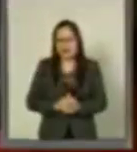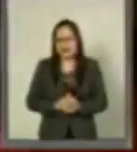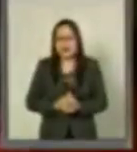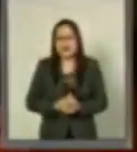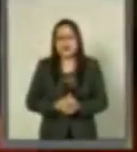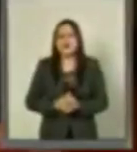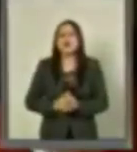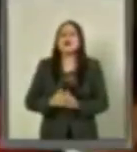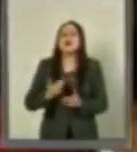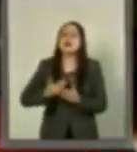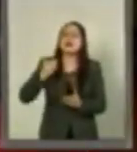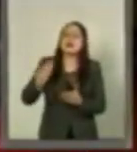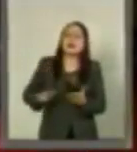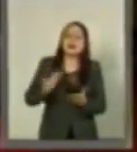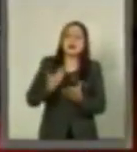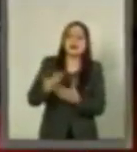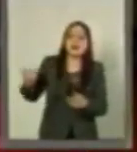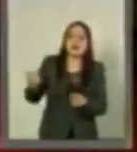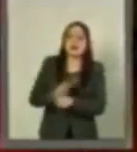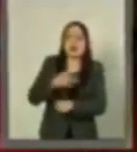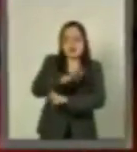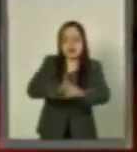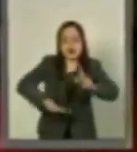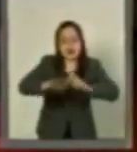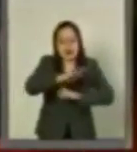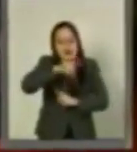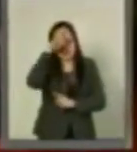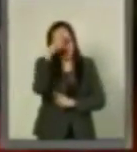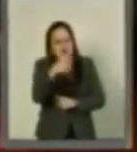se presentó a partir de lo que estaba sucediendo en nuestro país.